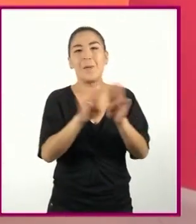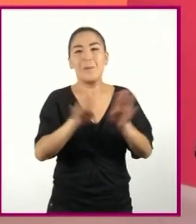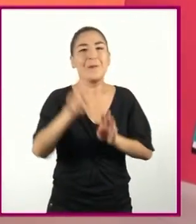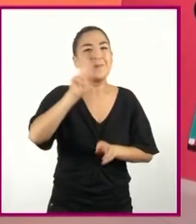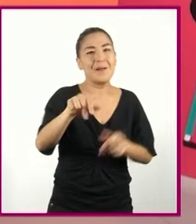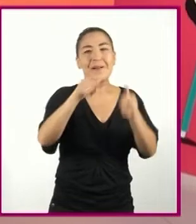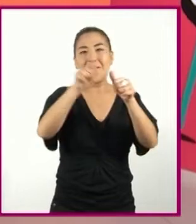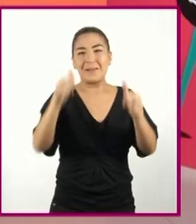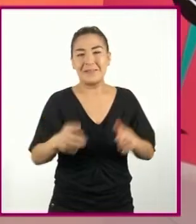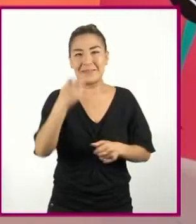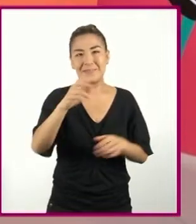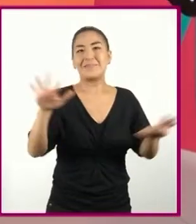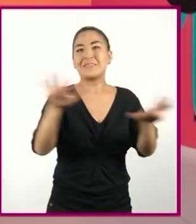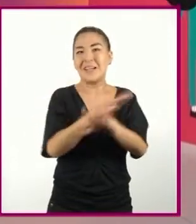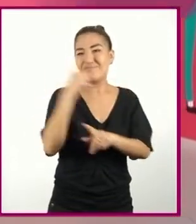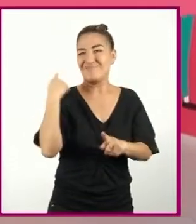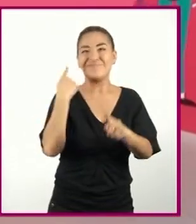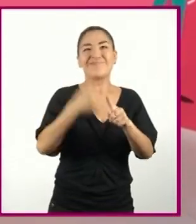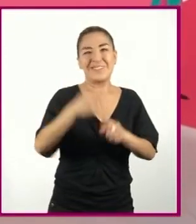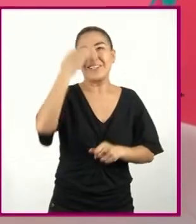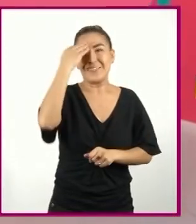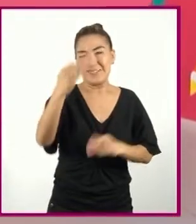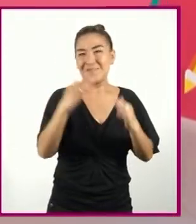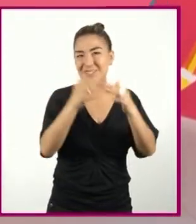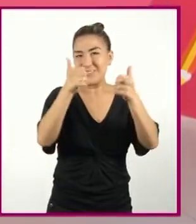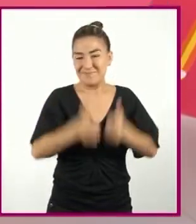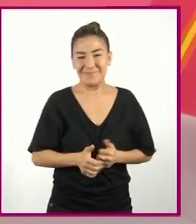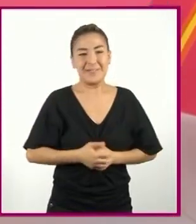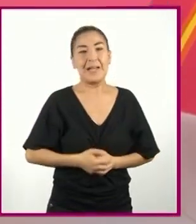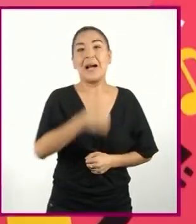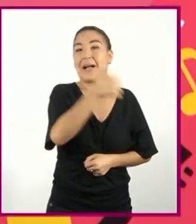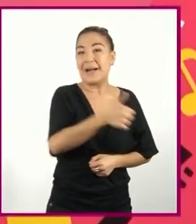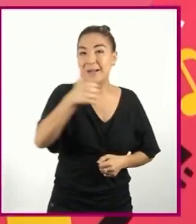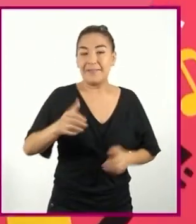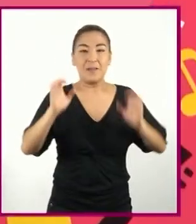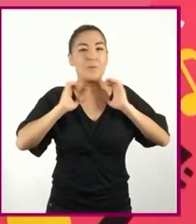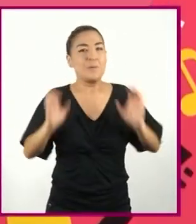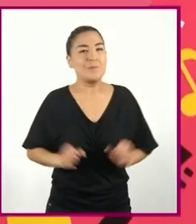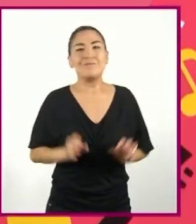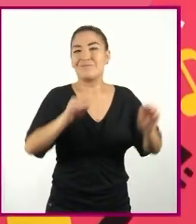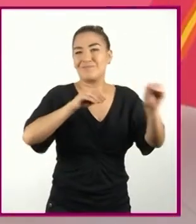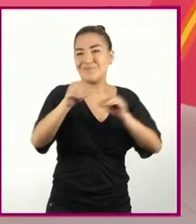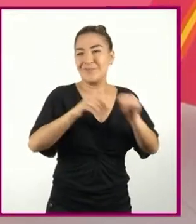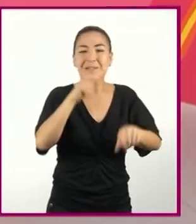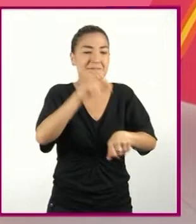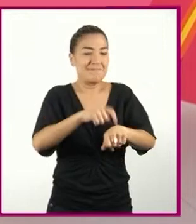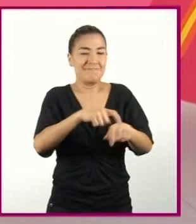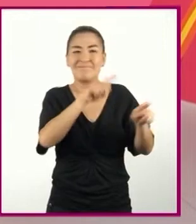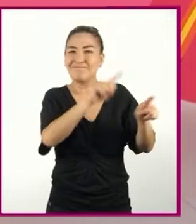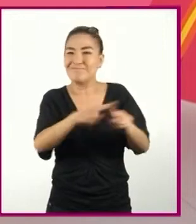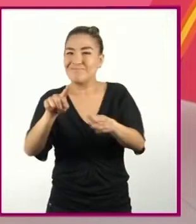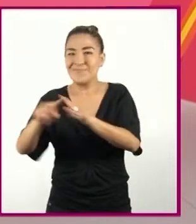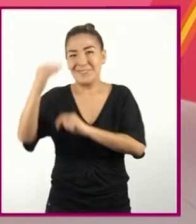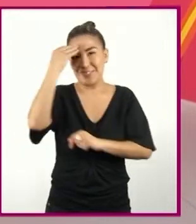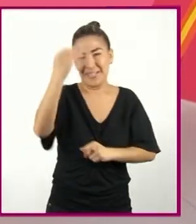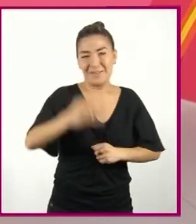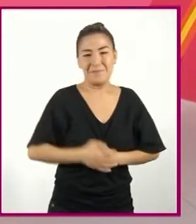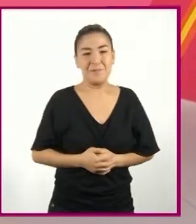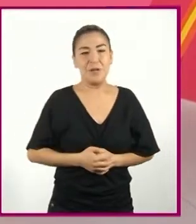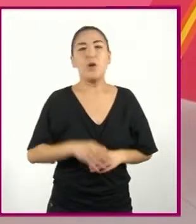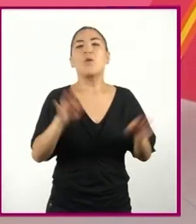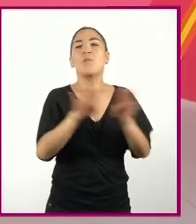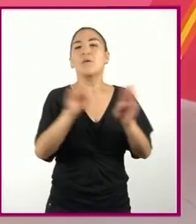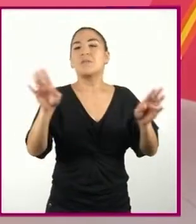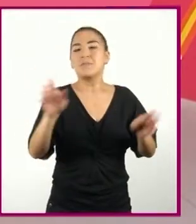los ha cambiado durante este tiempo. Cada cuerpo se mueve a su propio tiempo. Tiene